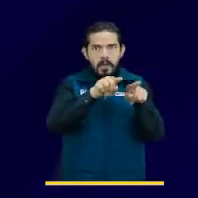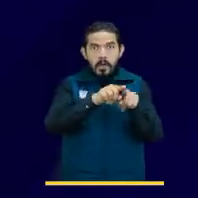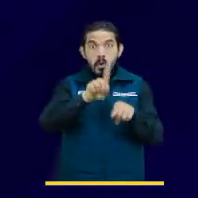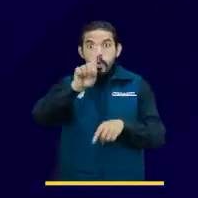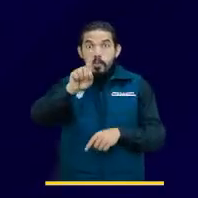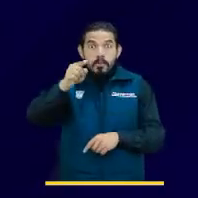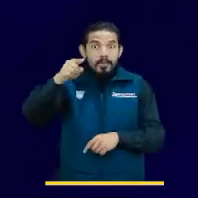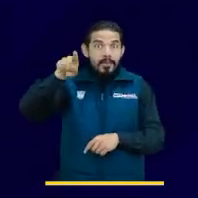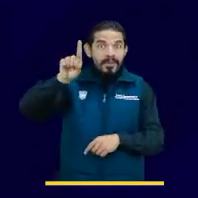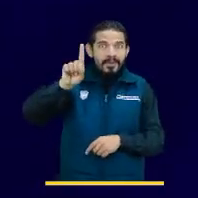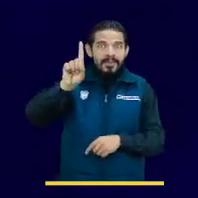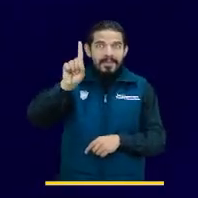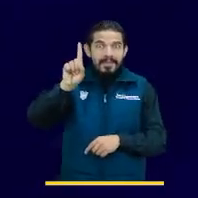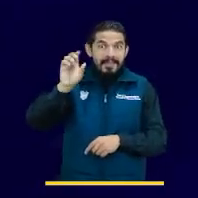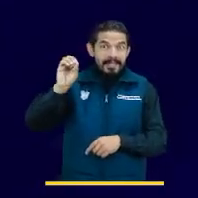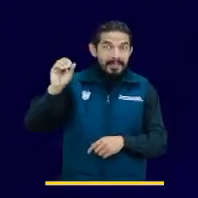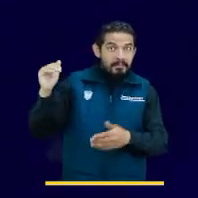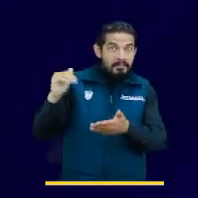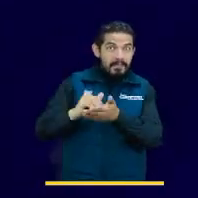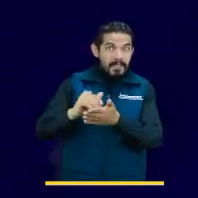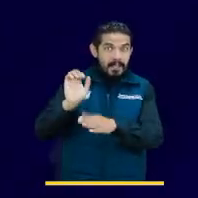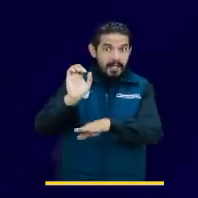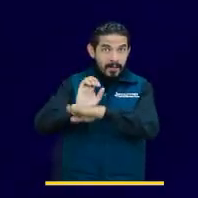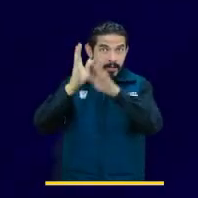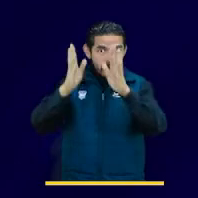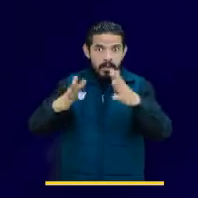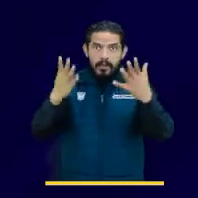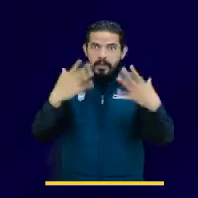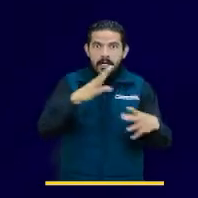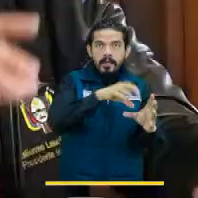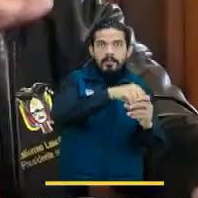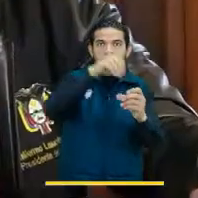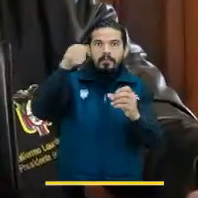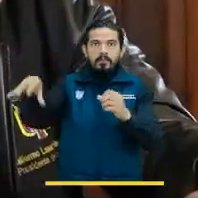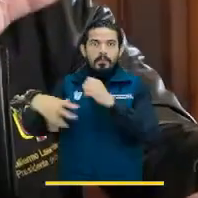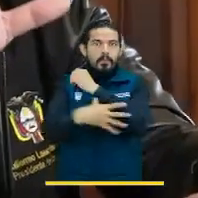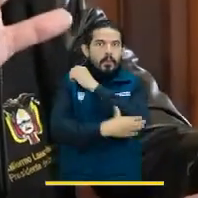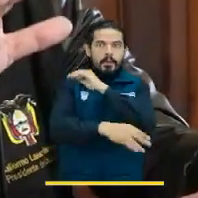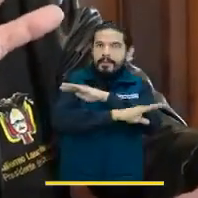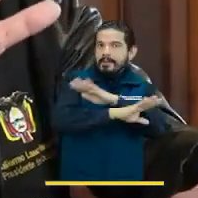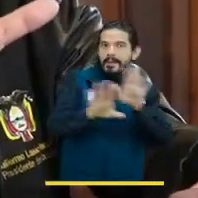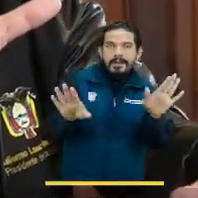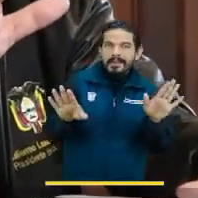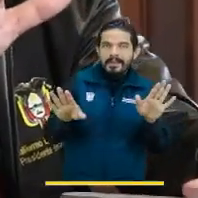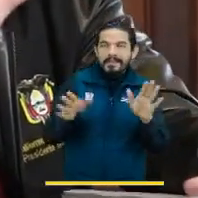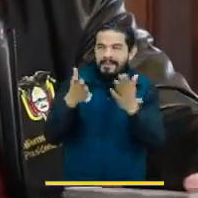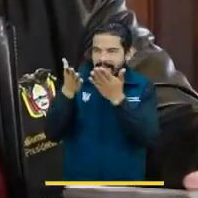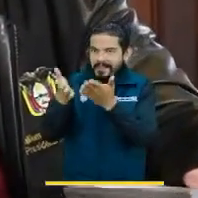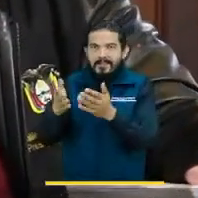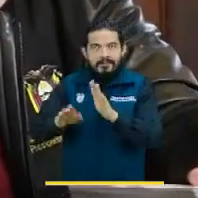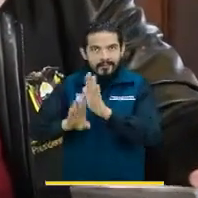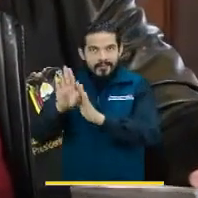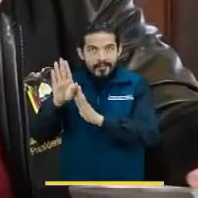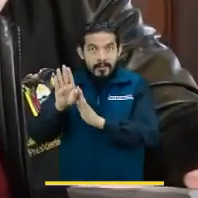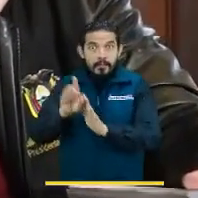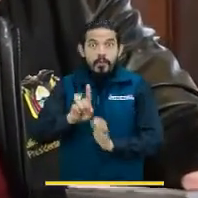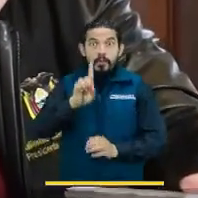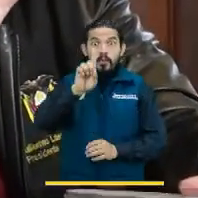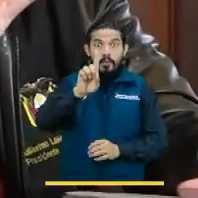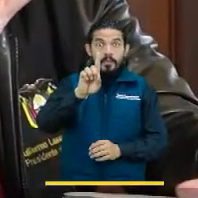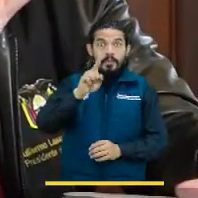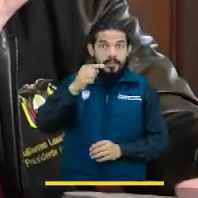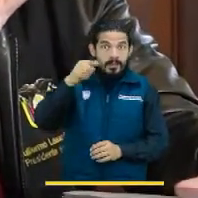1.100.000 ecuatorianos han salido de la pobreza. Y escúchenme bien. De ese